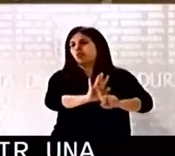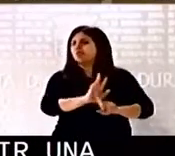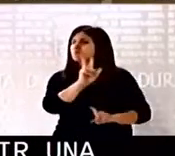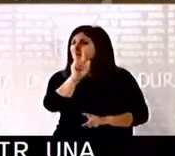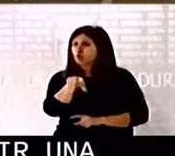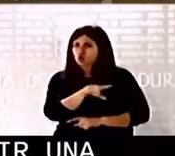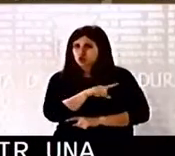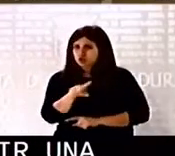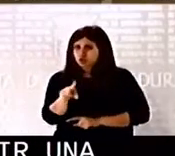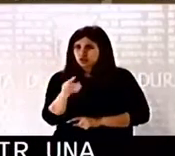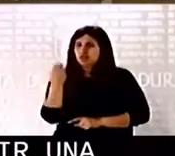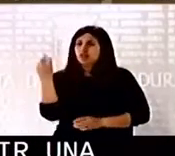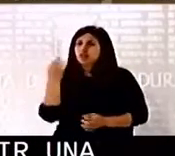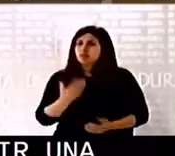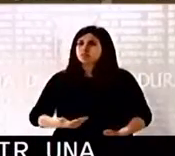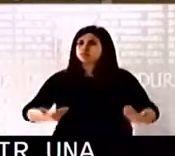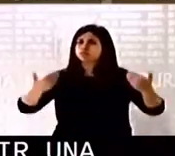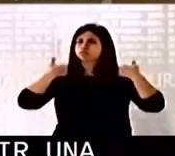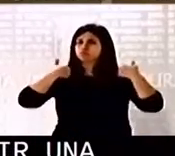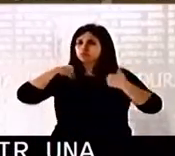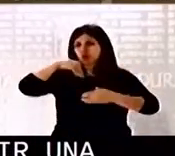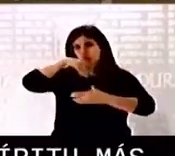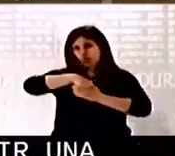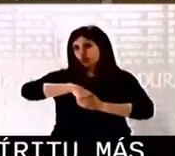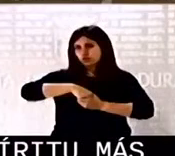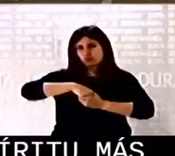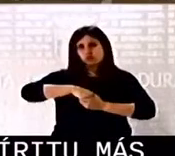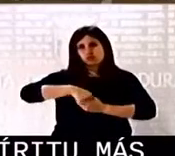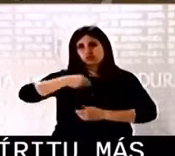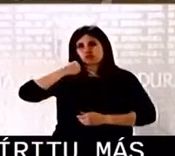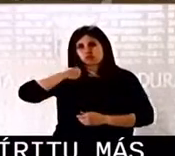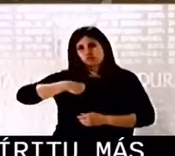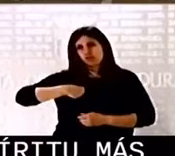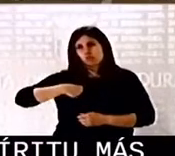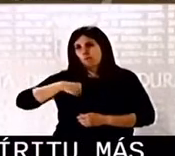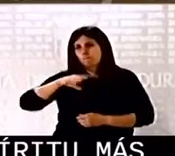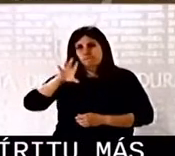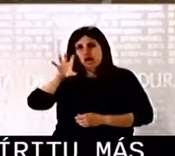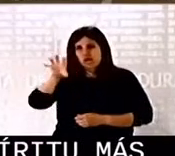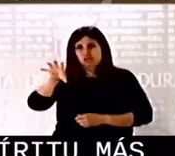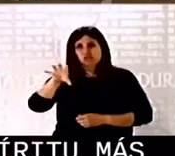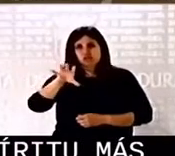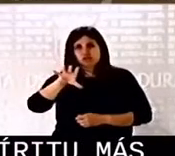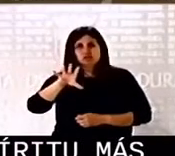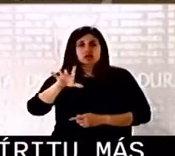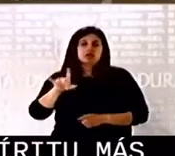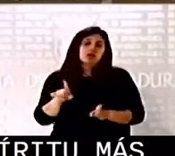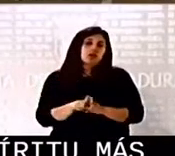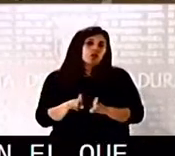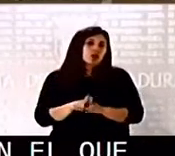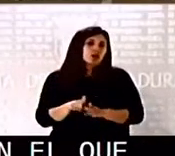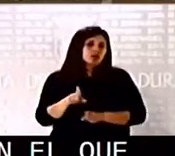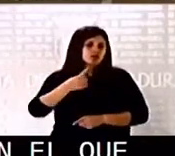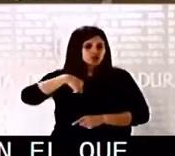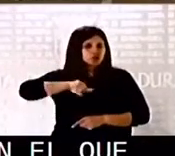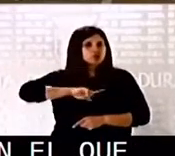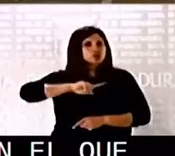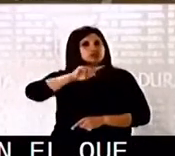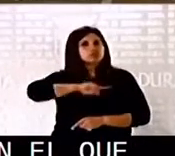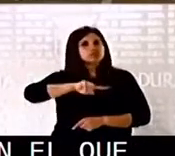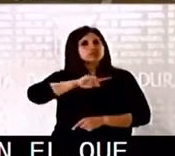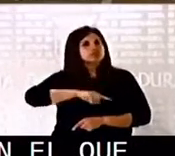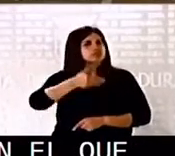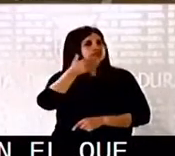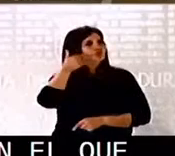parte del espíritu más humanitario que puede tener un país y en el que debemos sentirnos orgullosos